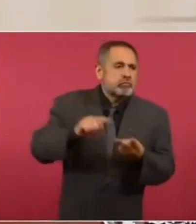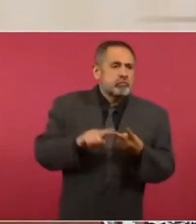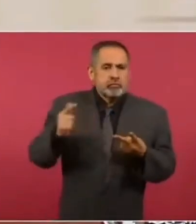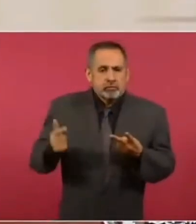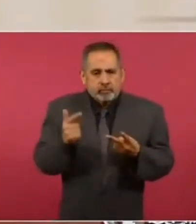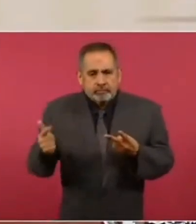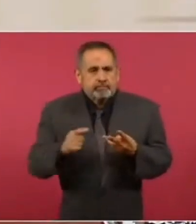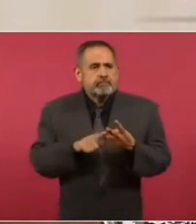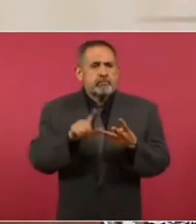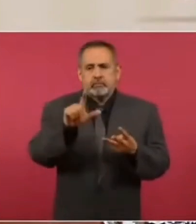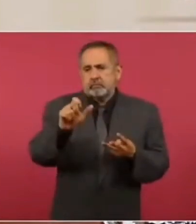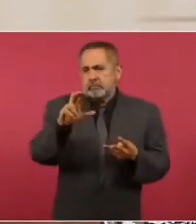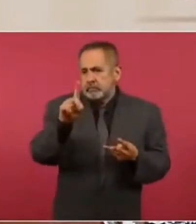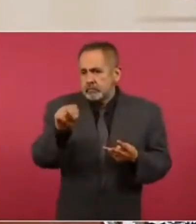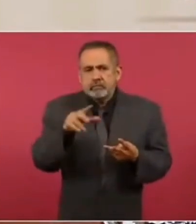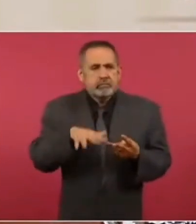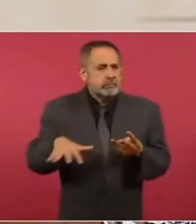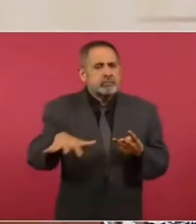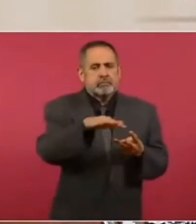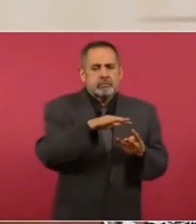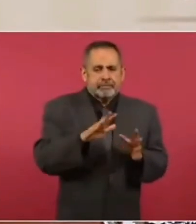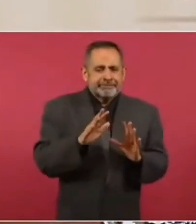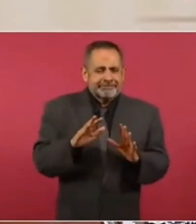en toda la